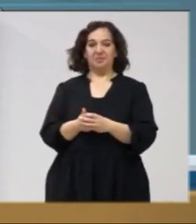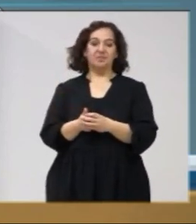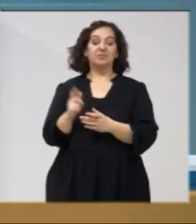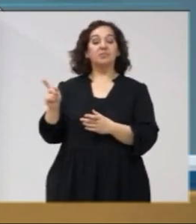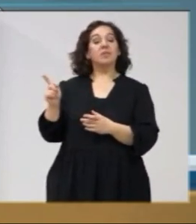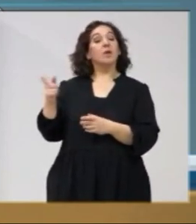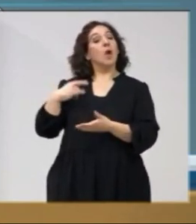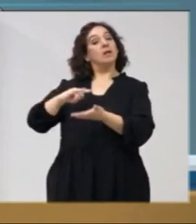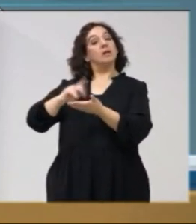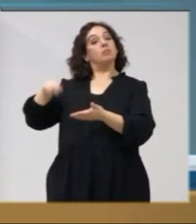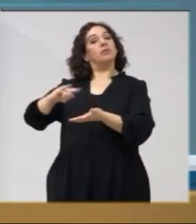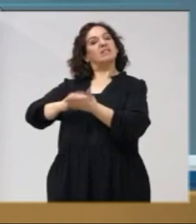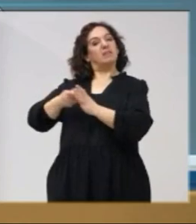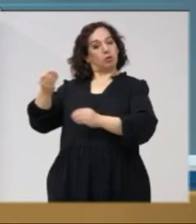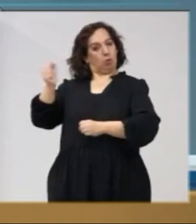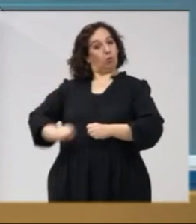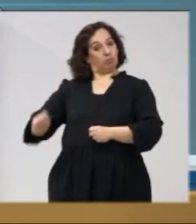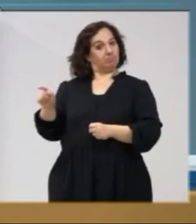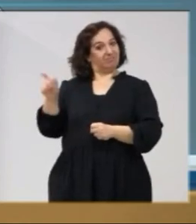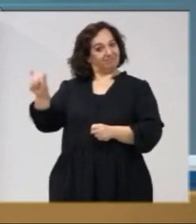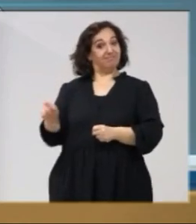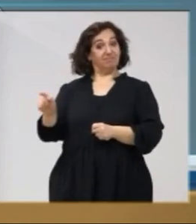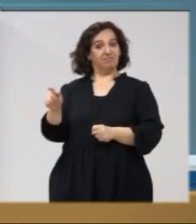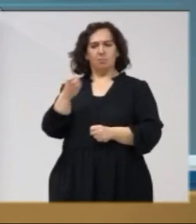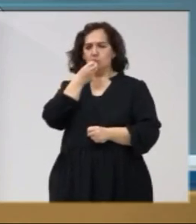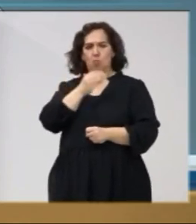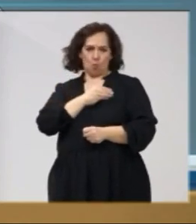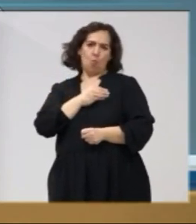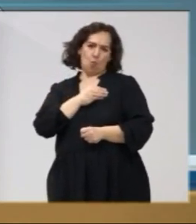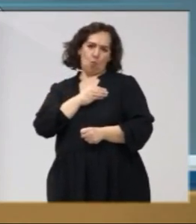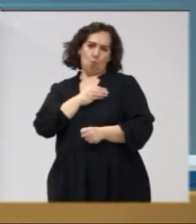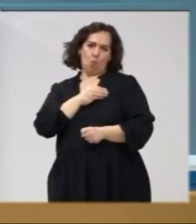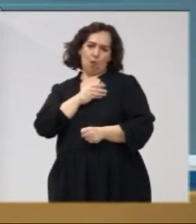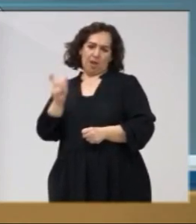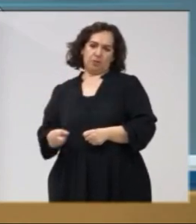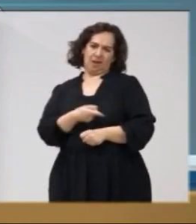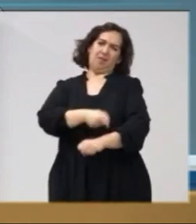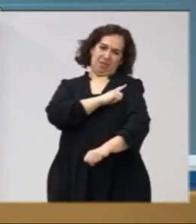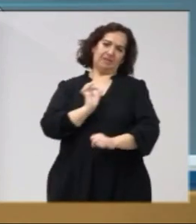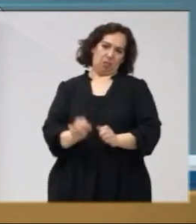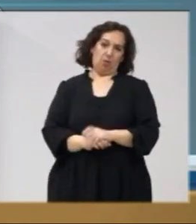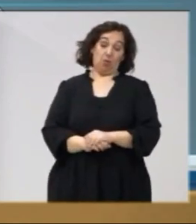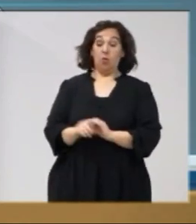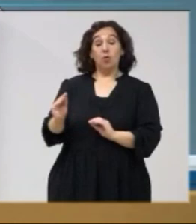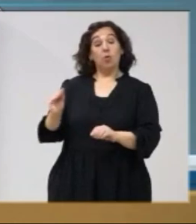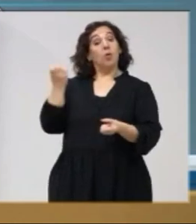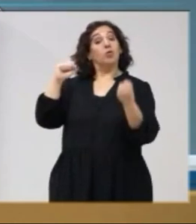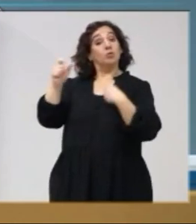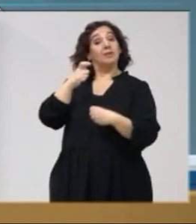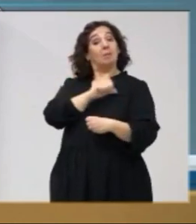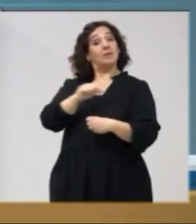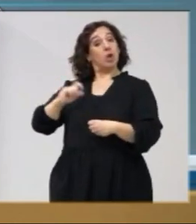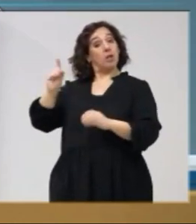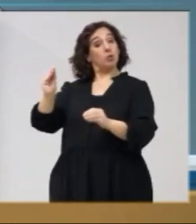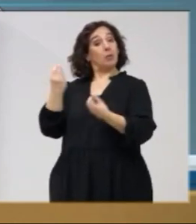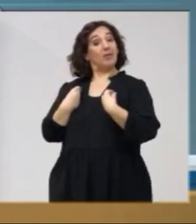de un técnico extraordinario, demasiado buena gente. Yo creo que su conducta personal en la vida